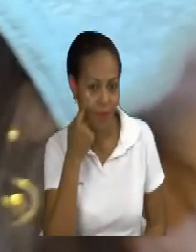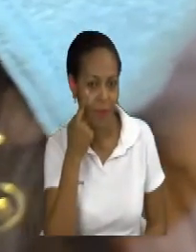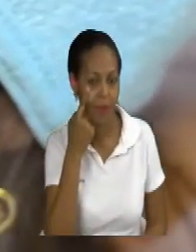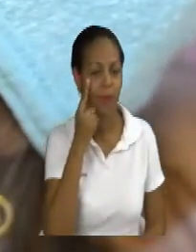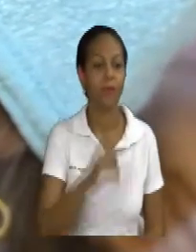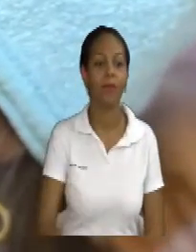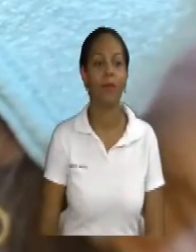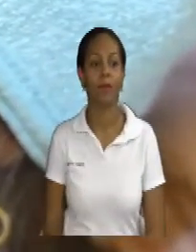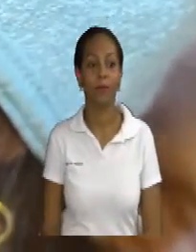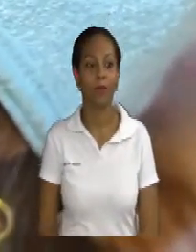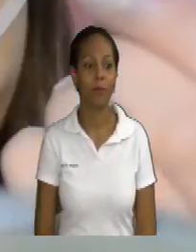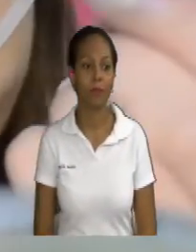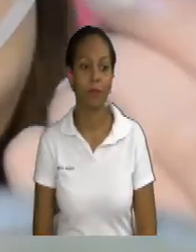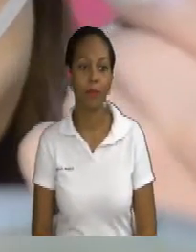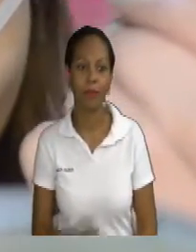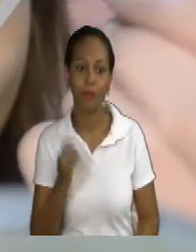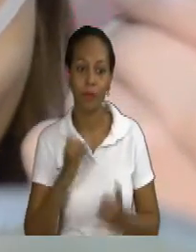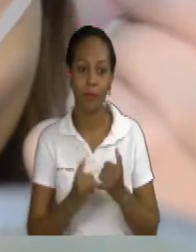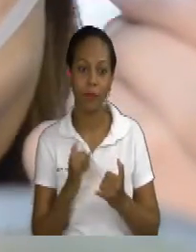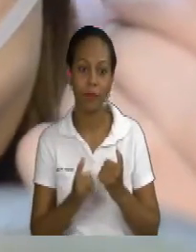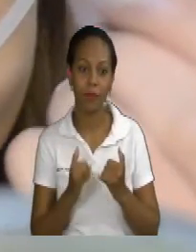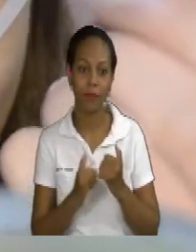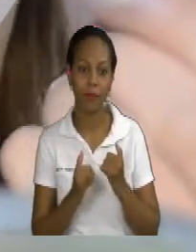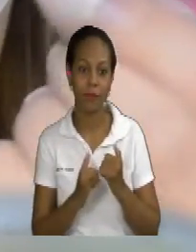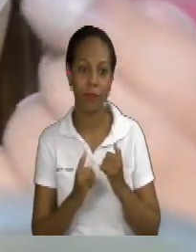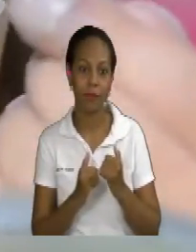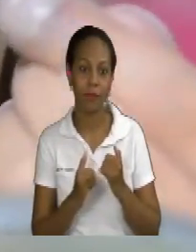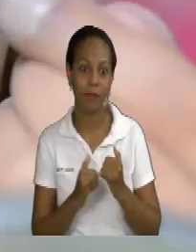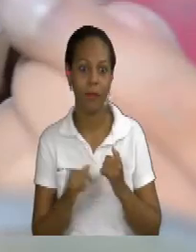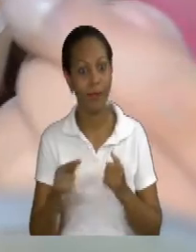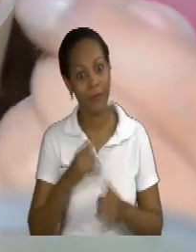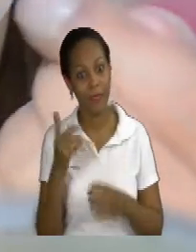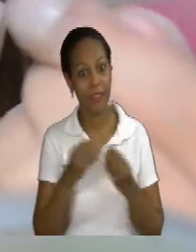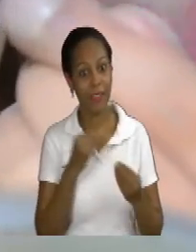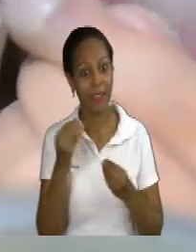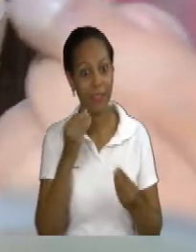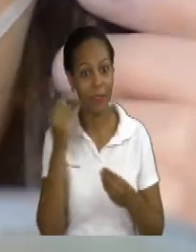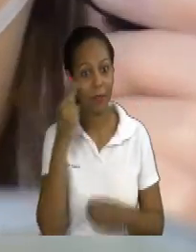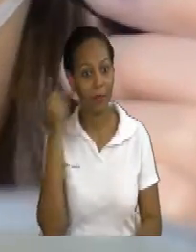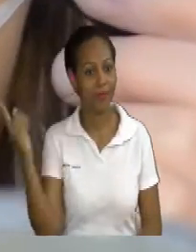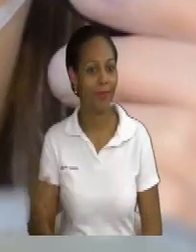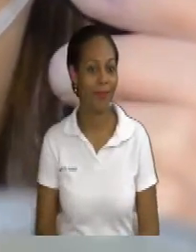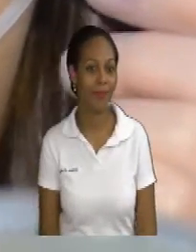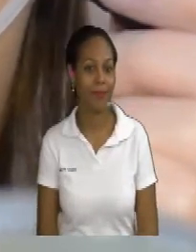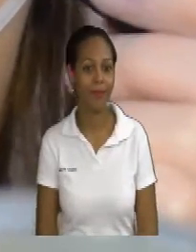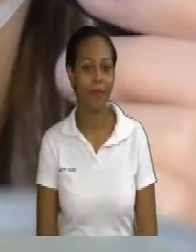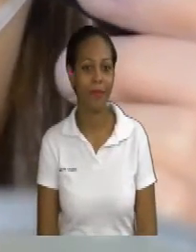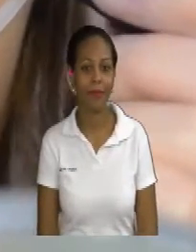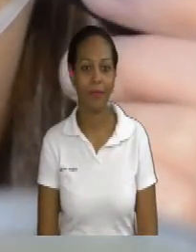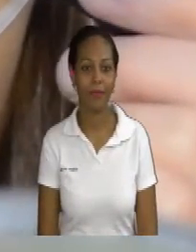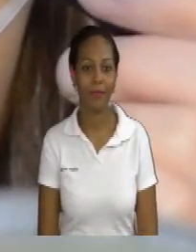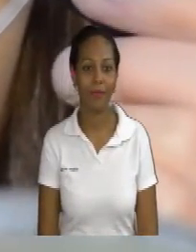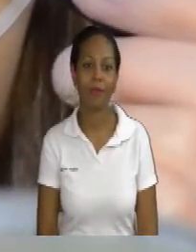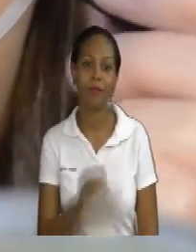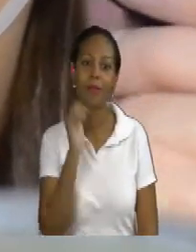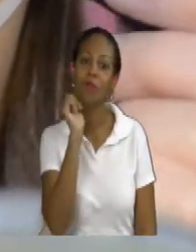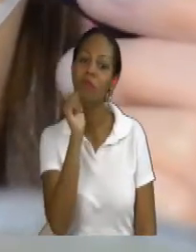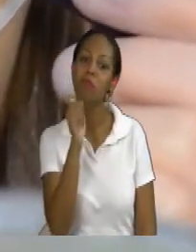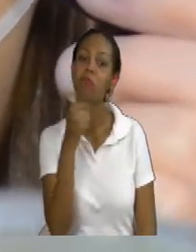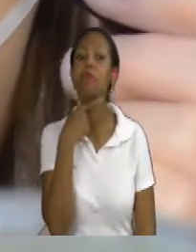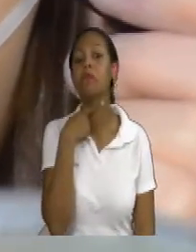Y bueno, en este momento puedes delinear el párpado móvil con el delineador y el estilo de tu